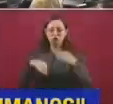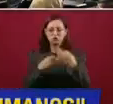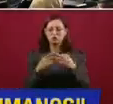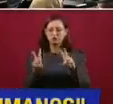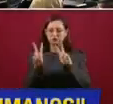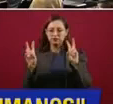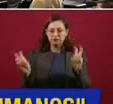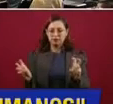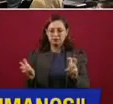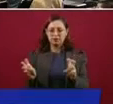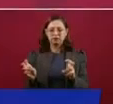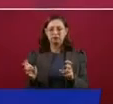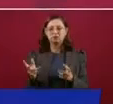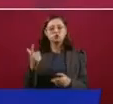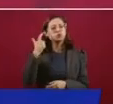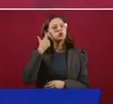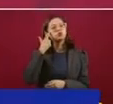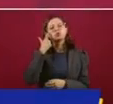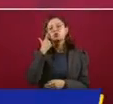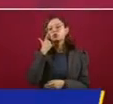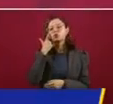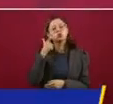nacional. No queremos